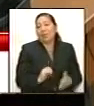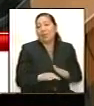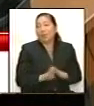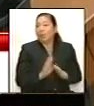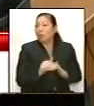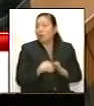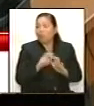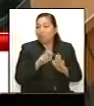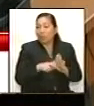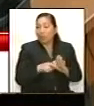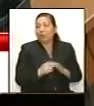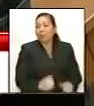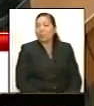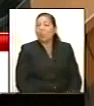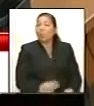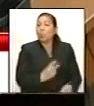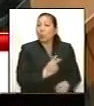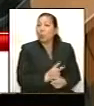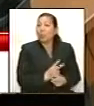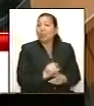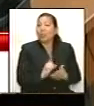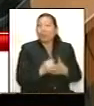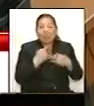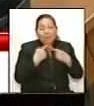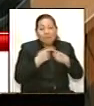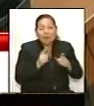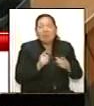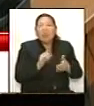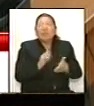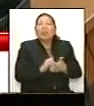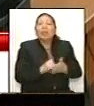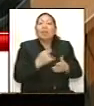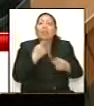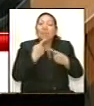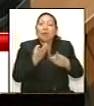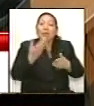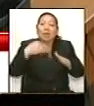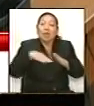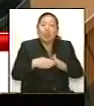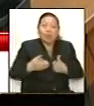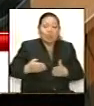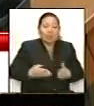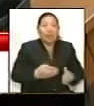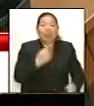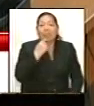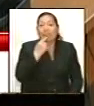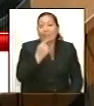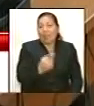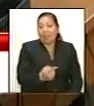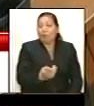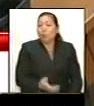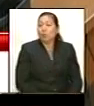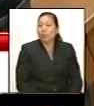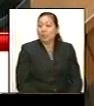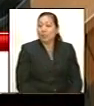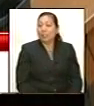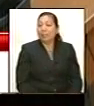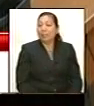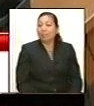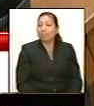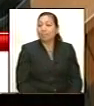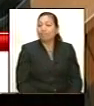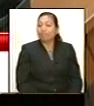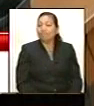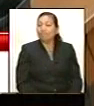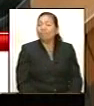todos los programas de prevención, las que informen, por ejemplo, qué información se debe incluir en la ruta de denuncia. Alguna de las preguntas que yo estaba apuntando